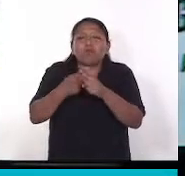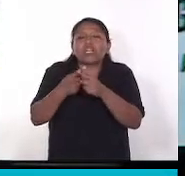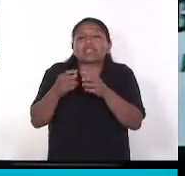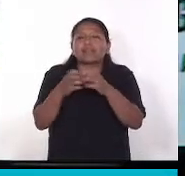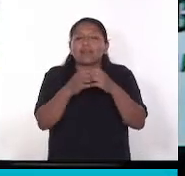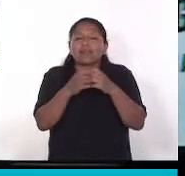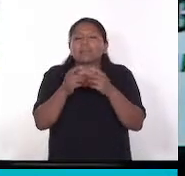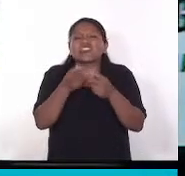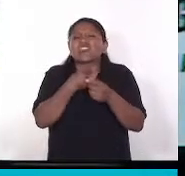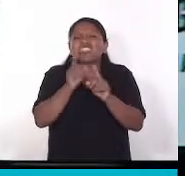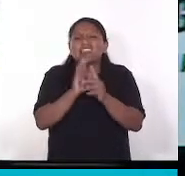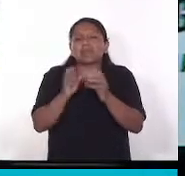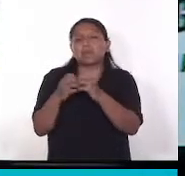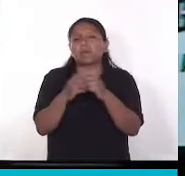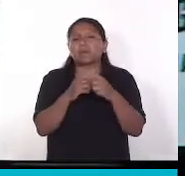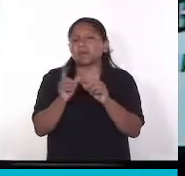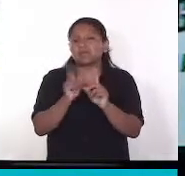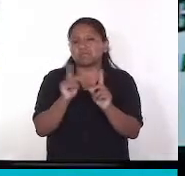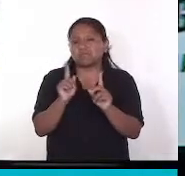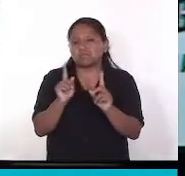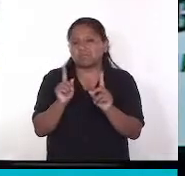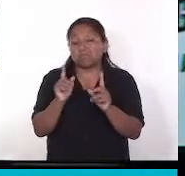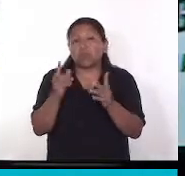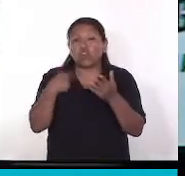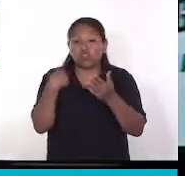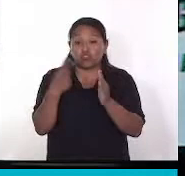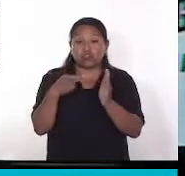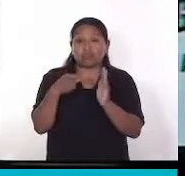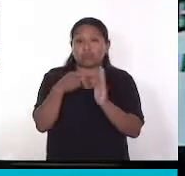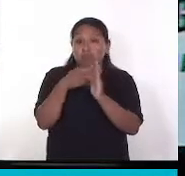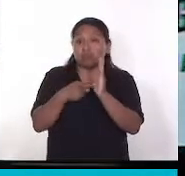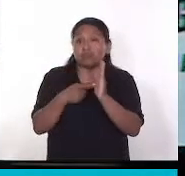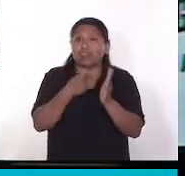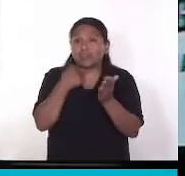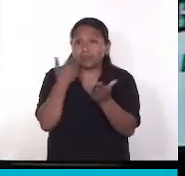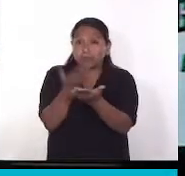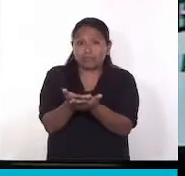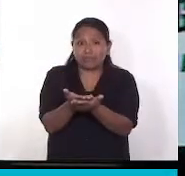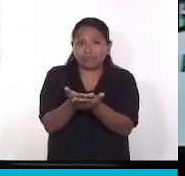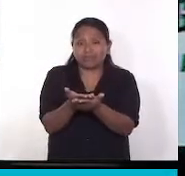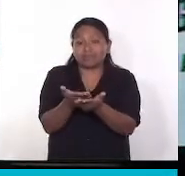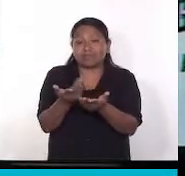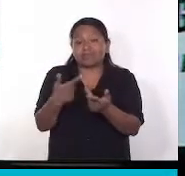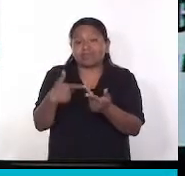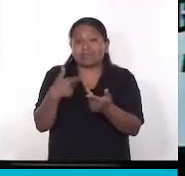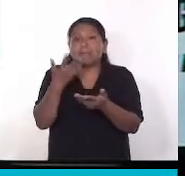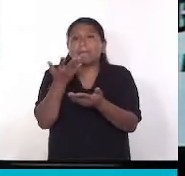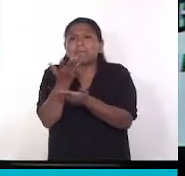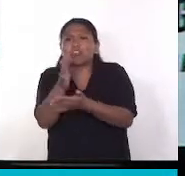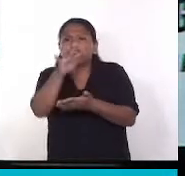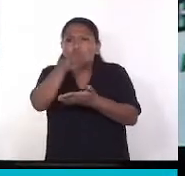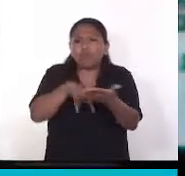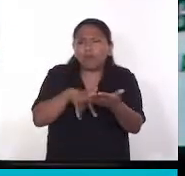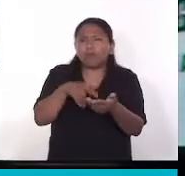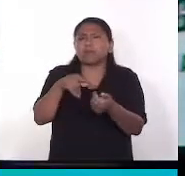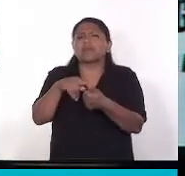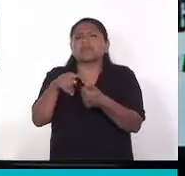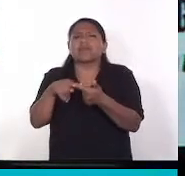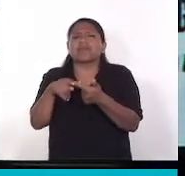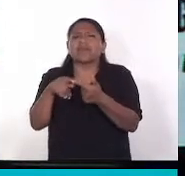debate que queremos llevar adelante. Porque los puntos sobre los que nosotros queríamos plantear, en pedidos de informe,